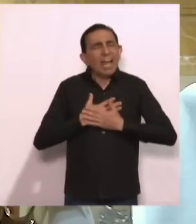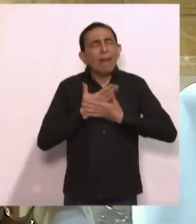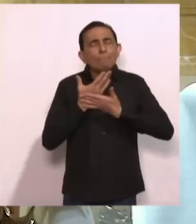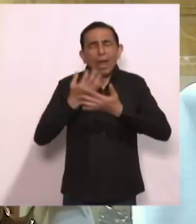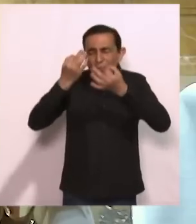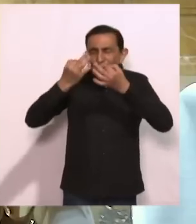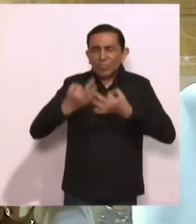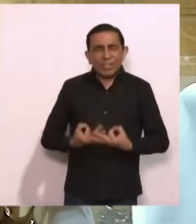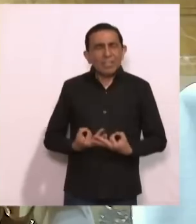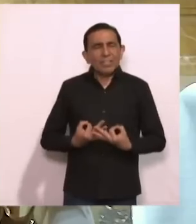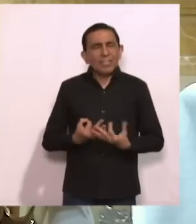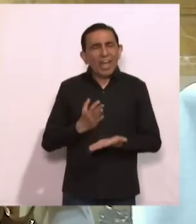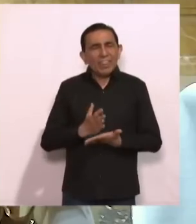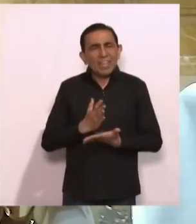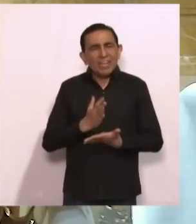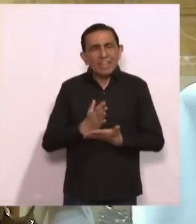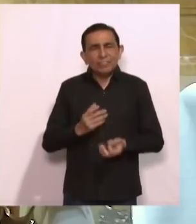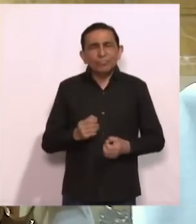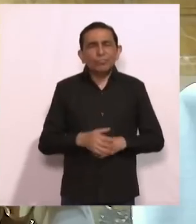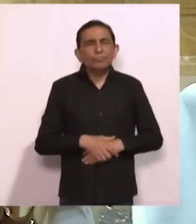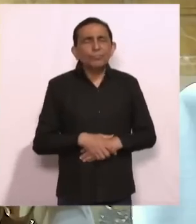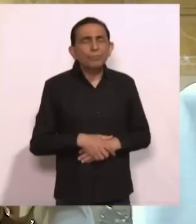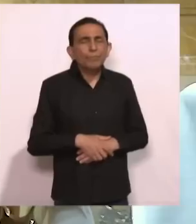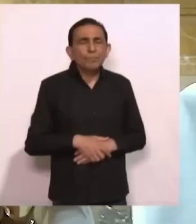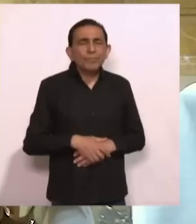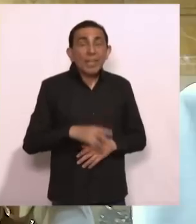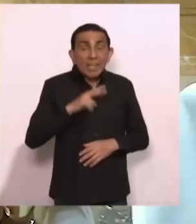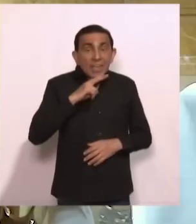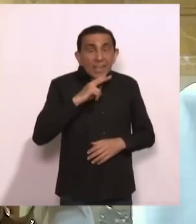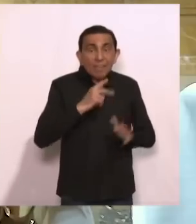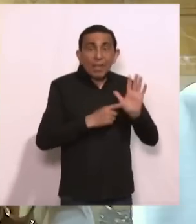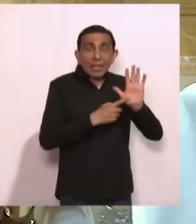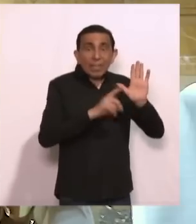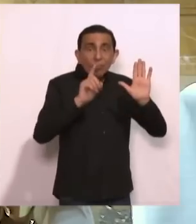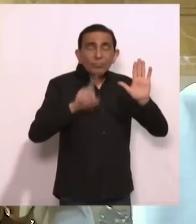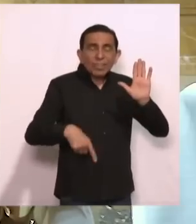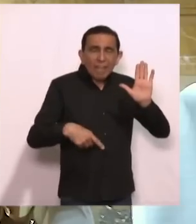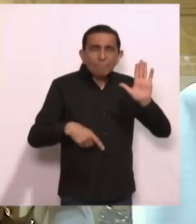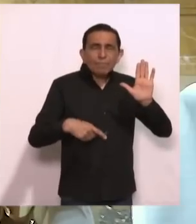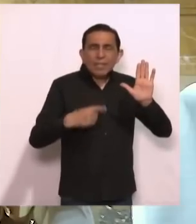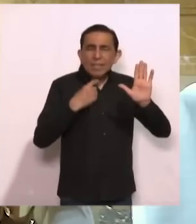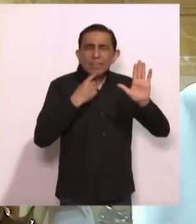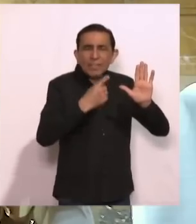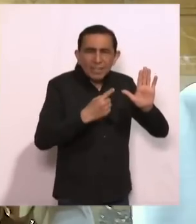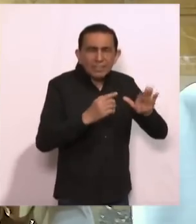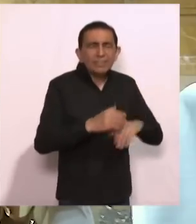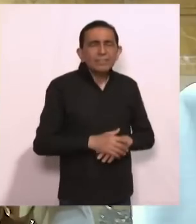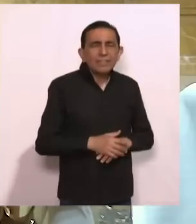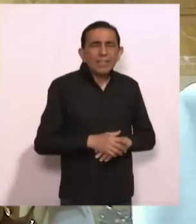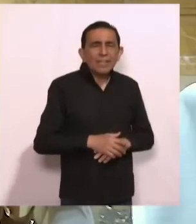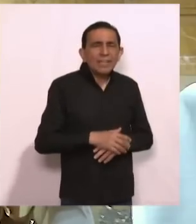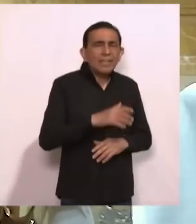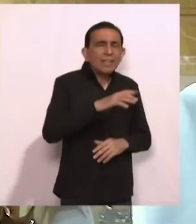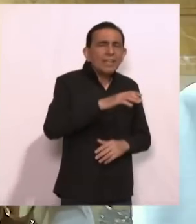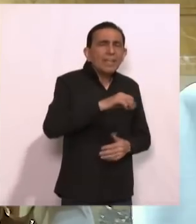de hijos de Dios. Por eso el Evangelio también habla de persecución, habla